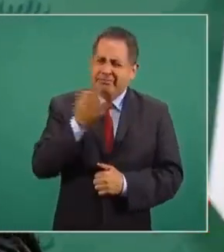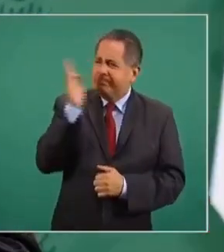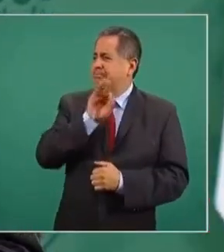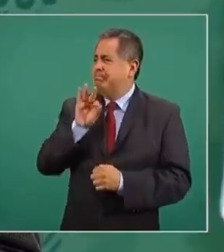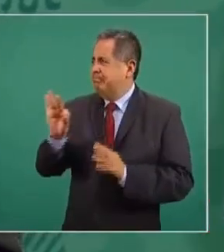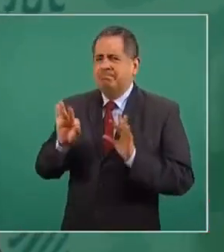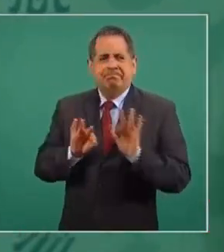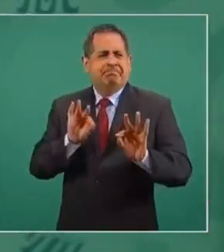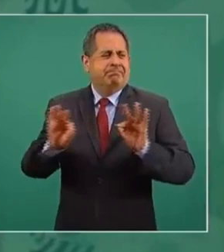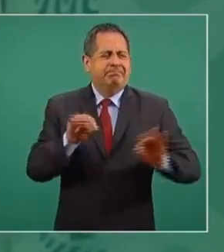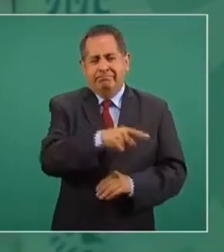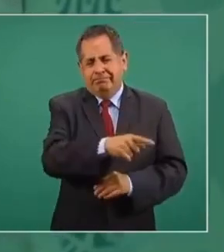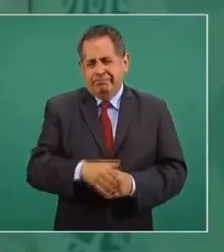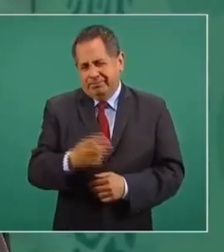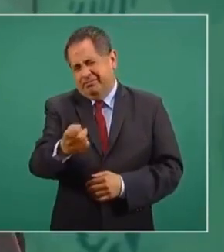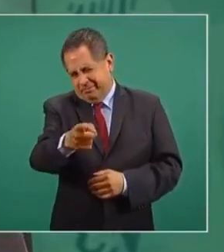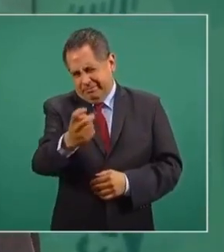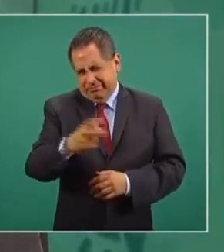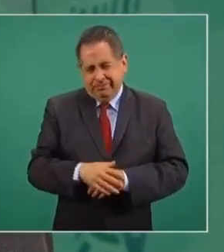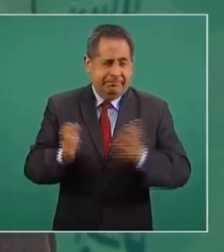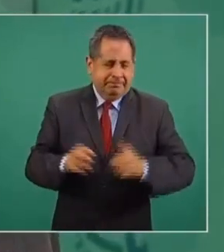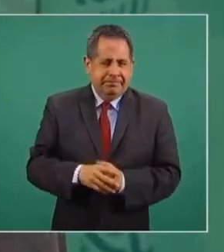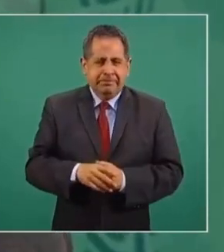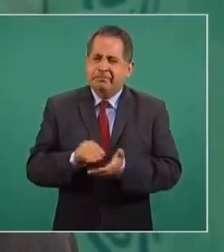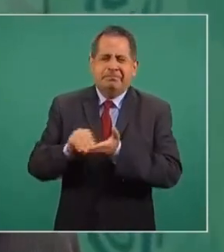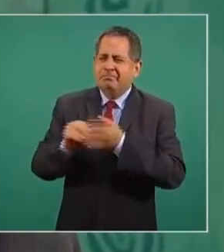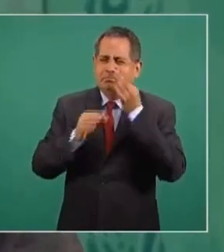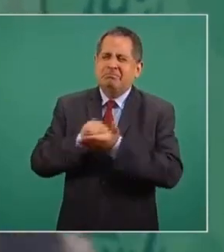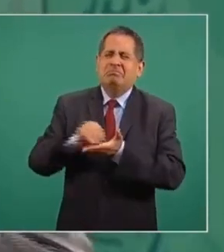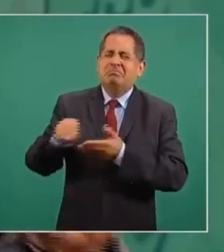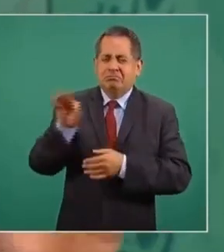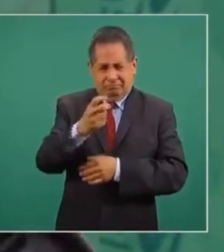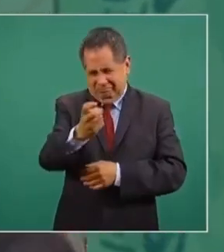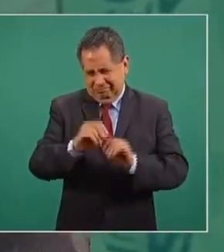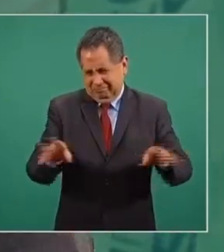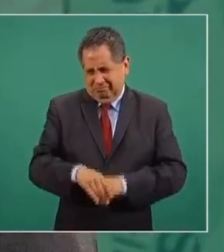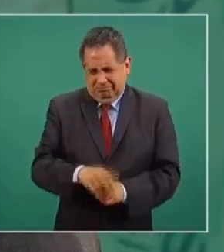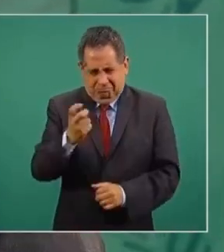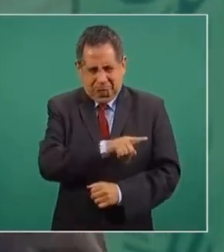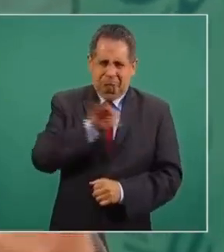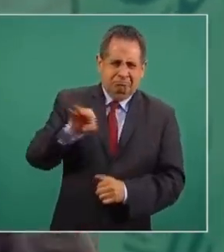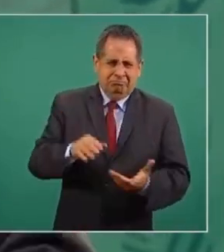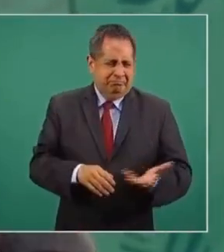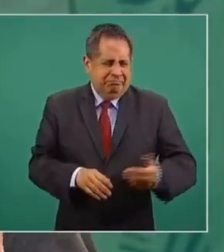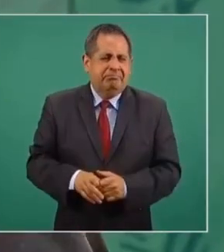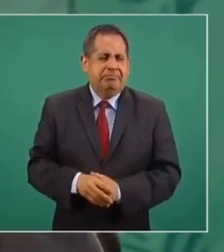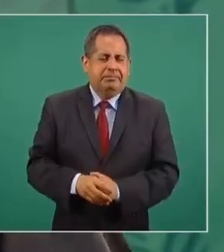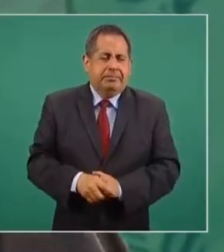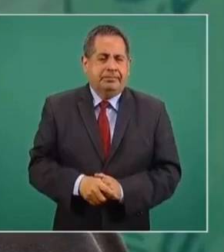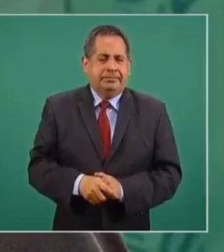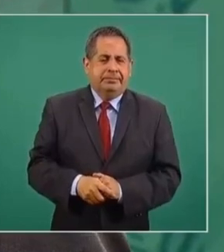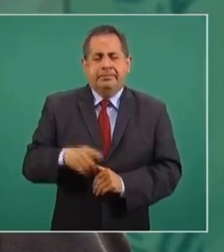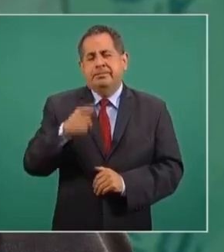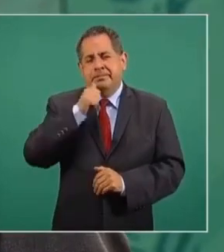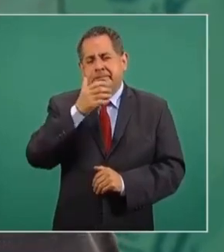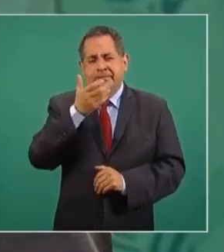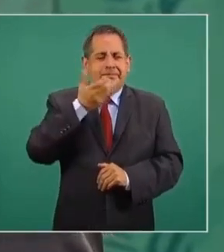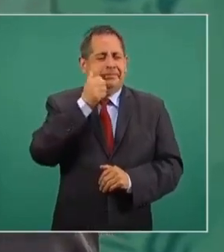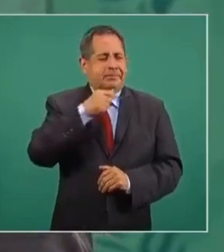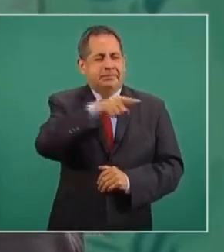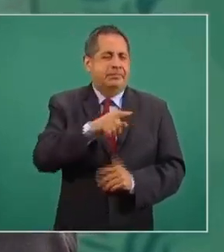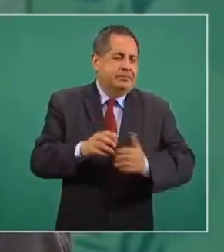falsarios. Por eso es esta calumnia, así con la vieja